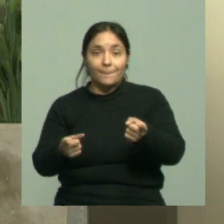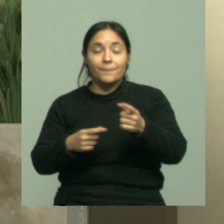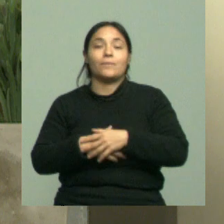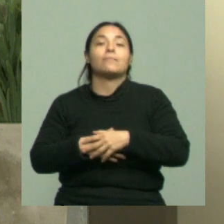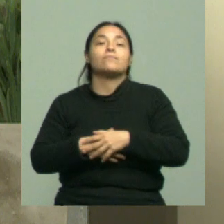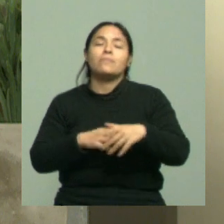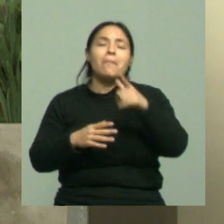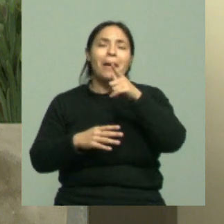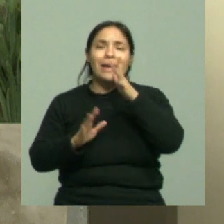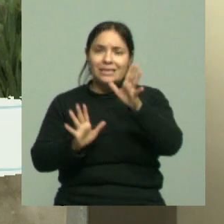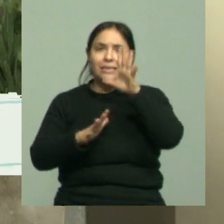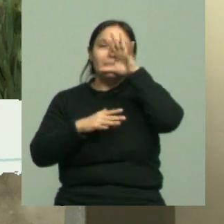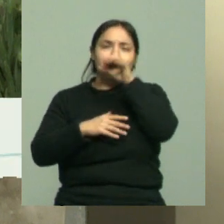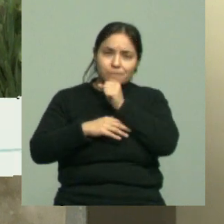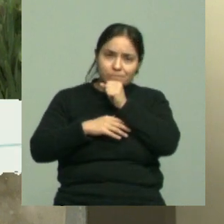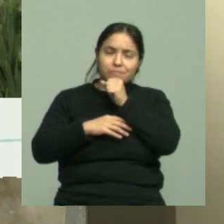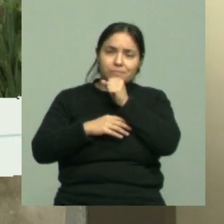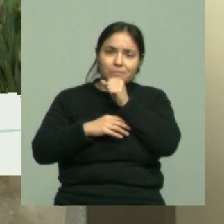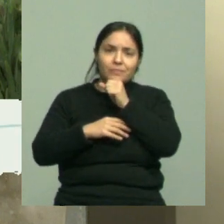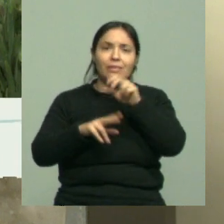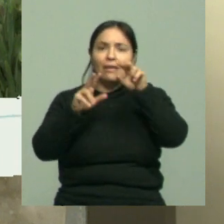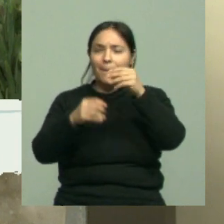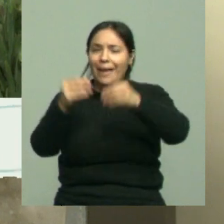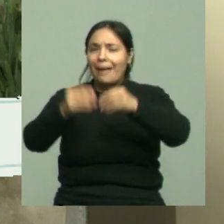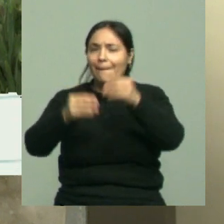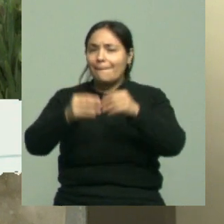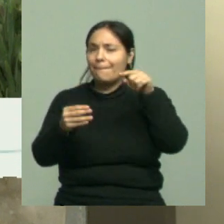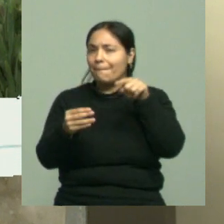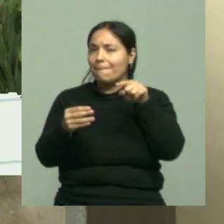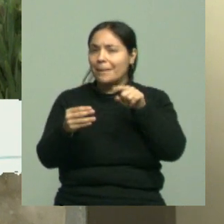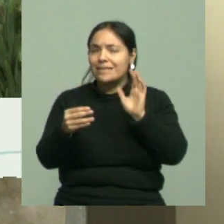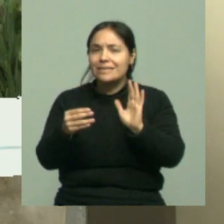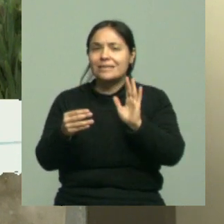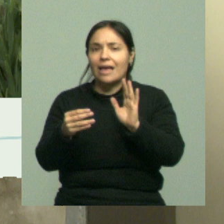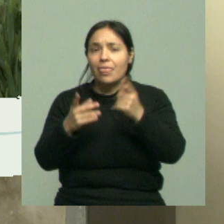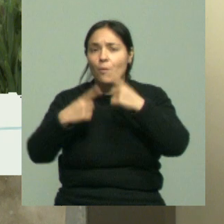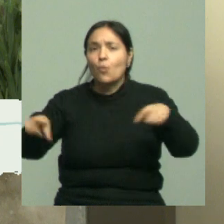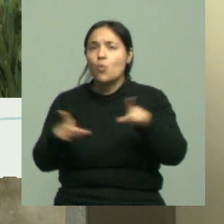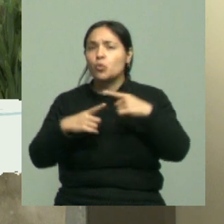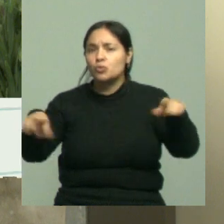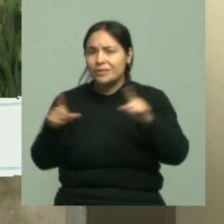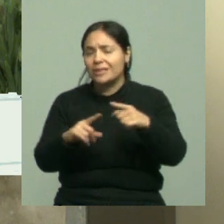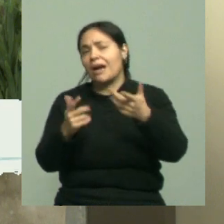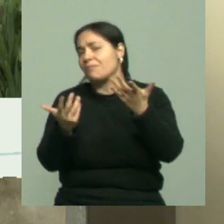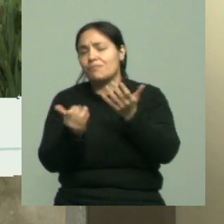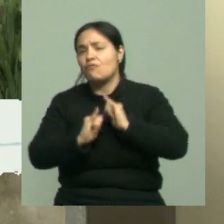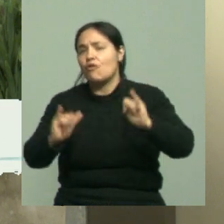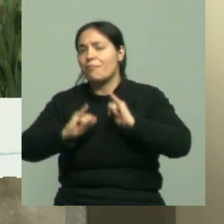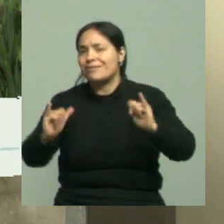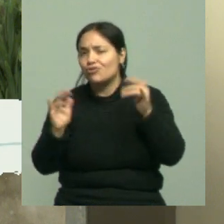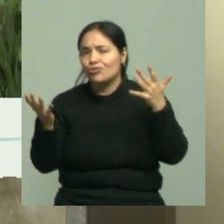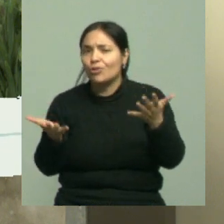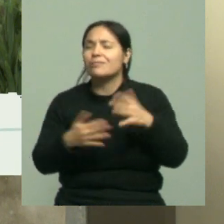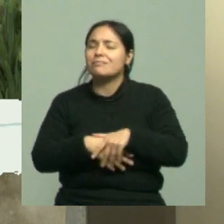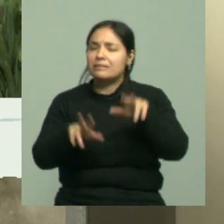documentos confidenciales hasta de una empresa de música, de contenido. Es,